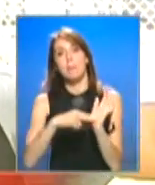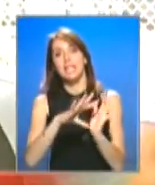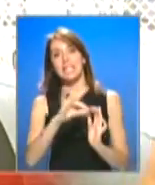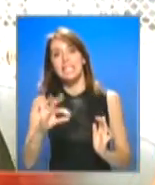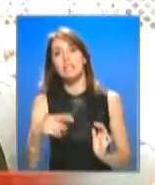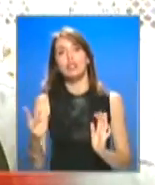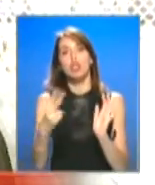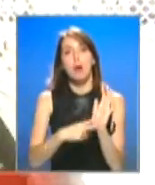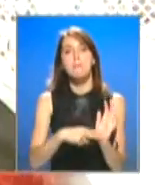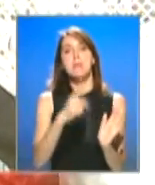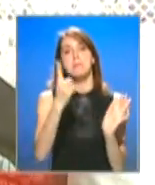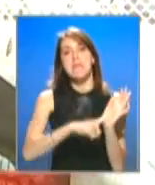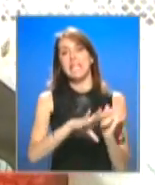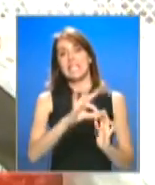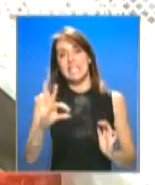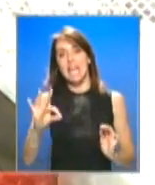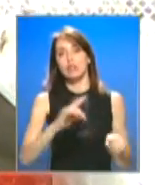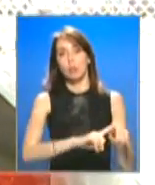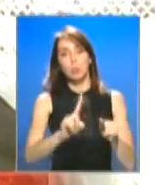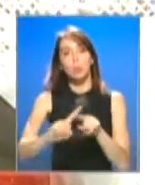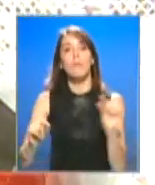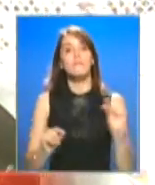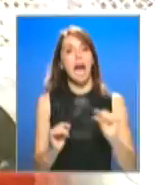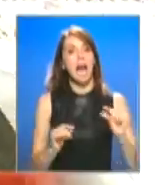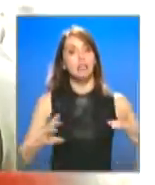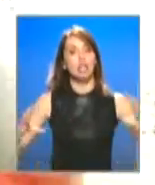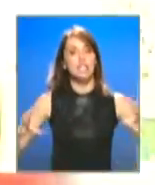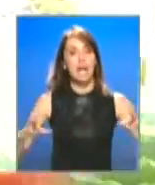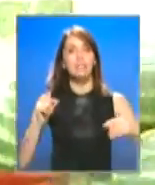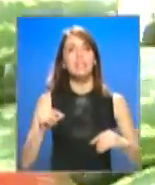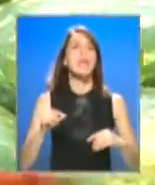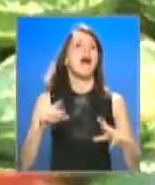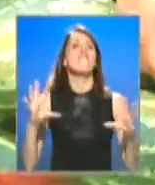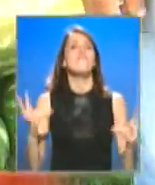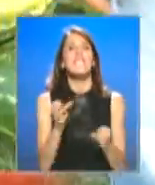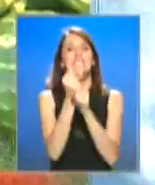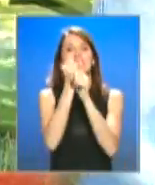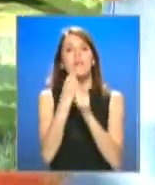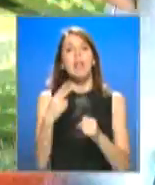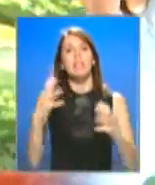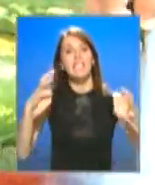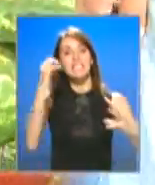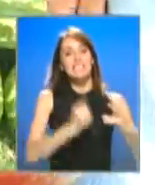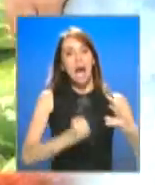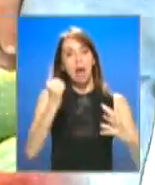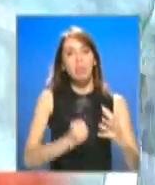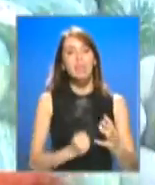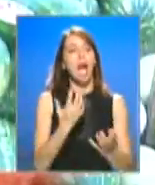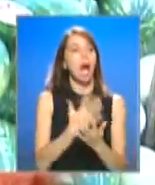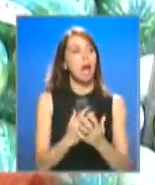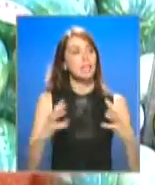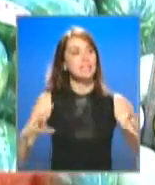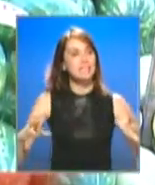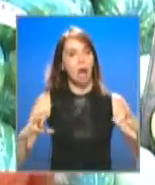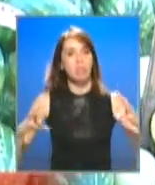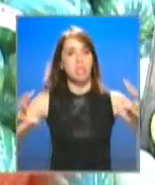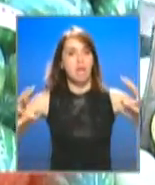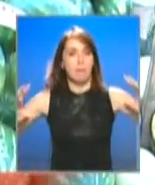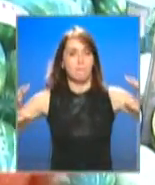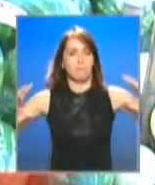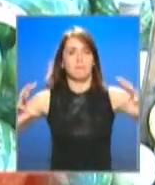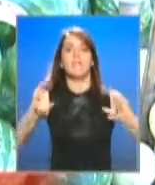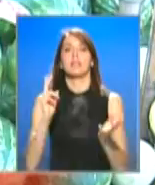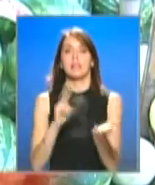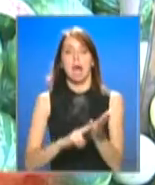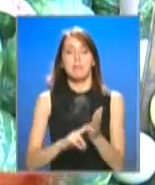a 2.000 y a 1.500. Bastante baratas las sandías aquí en el Festival de la Sandía. Ustedes pueden ver, hay sandías enormes,